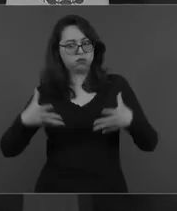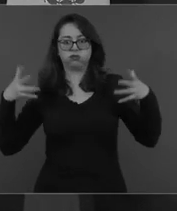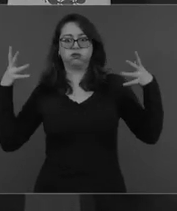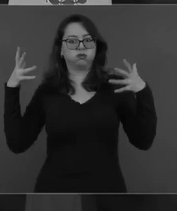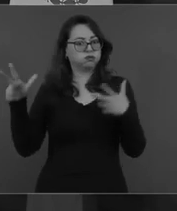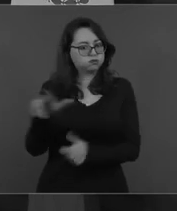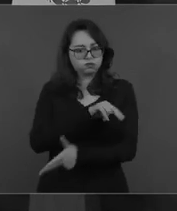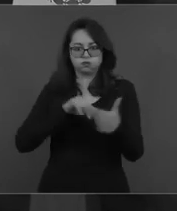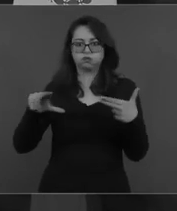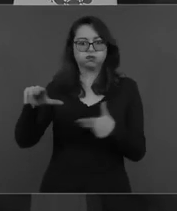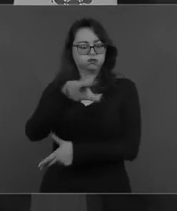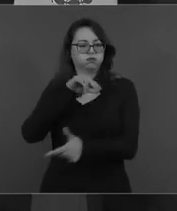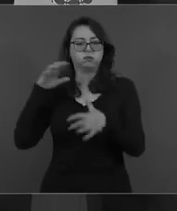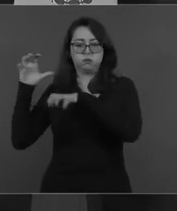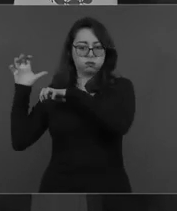y con tanta fuerza.